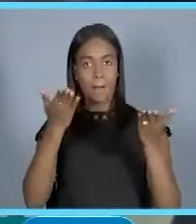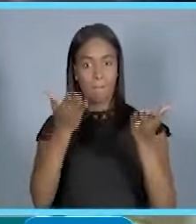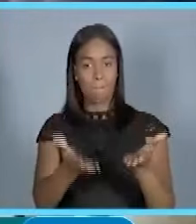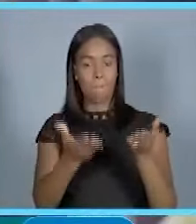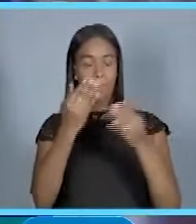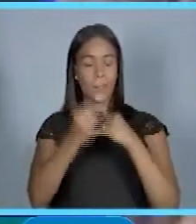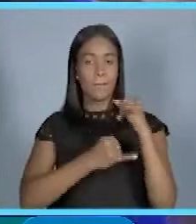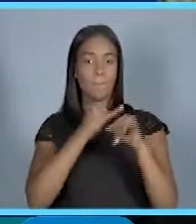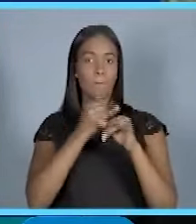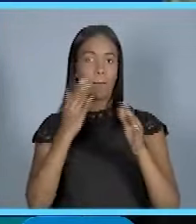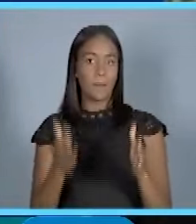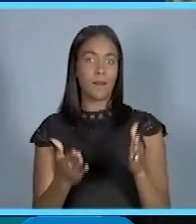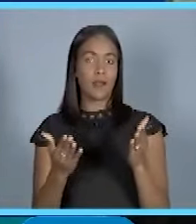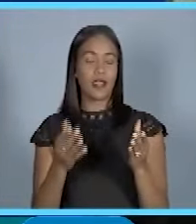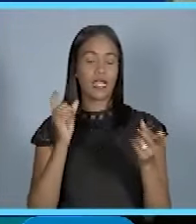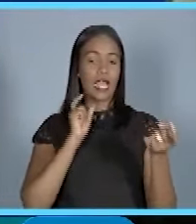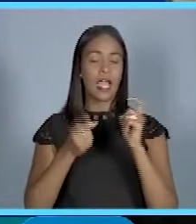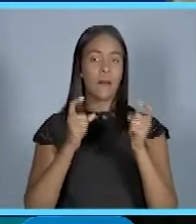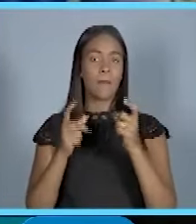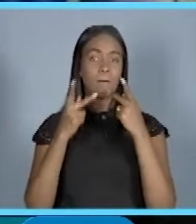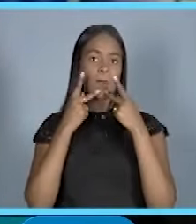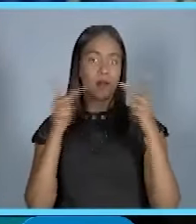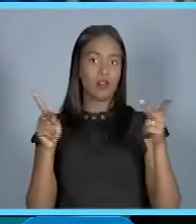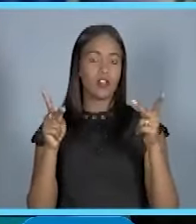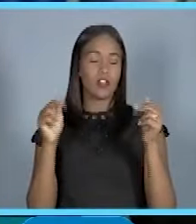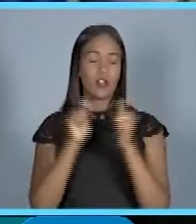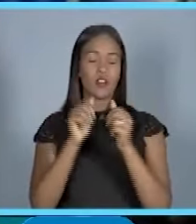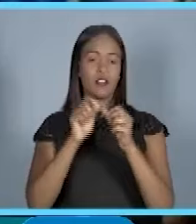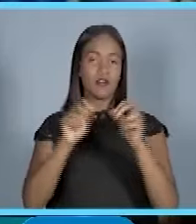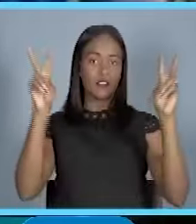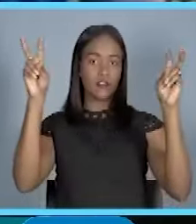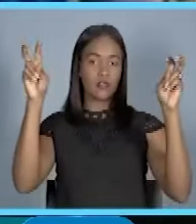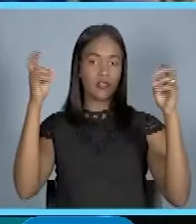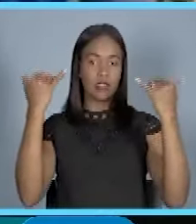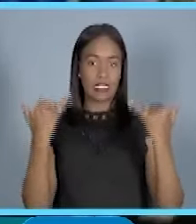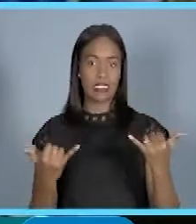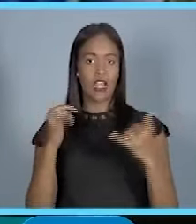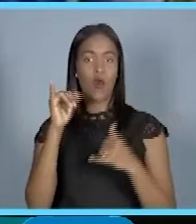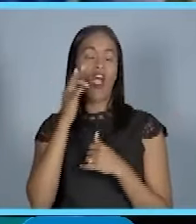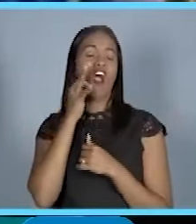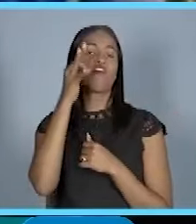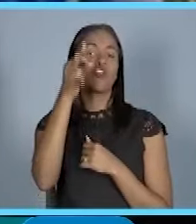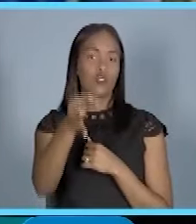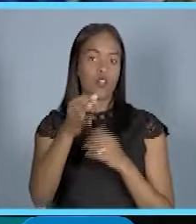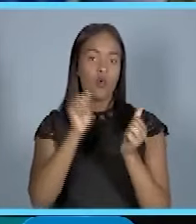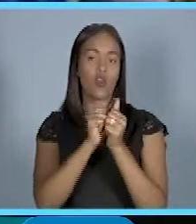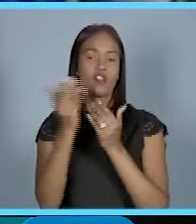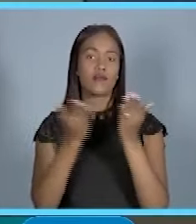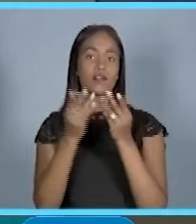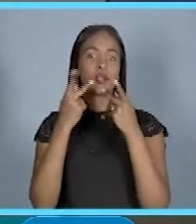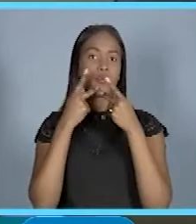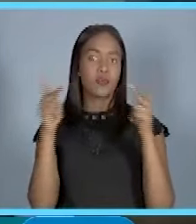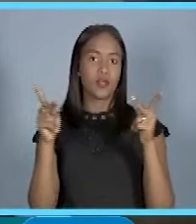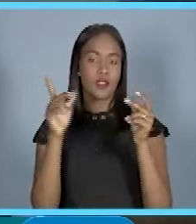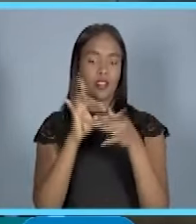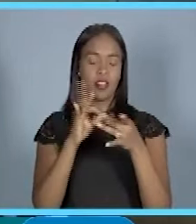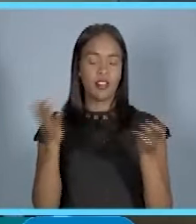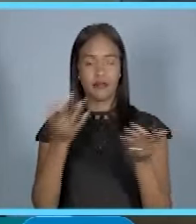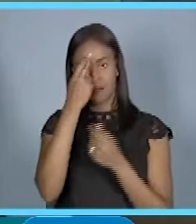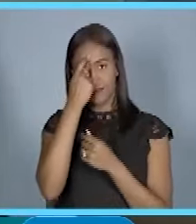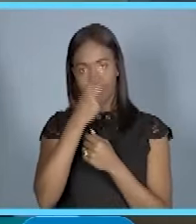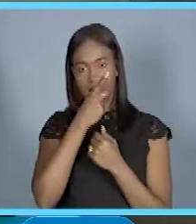Foro Internacional de Innovación Pública bajo el lema Presente y Futuro de los Servicios Públicos de